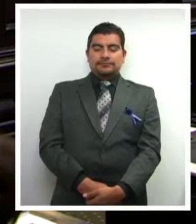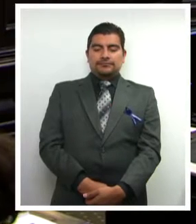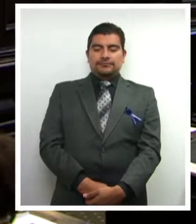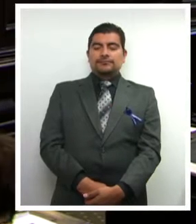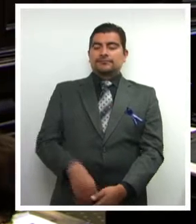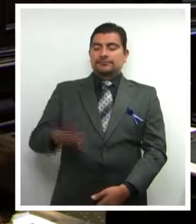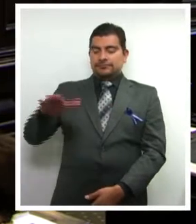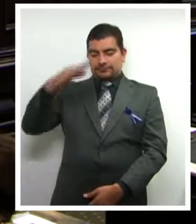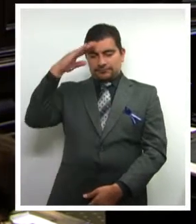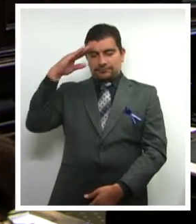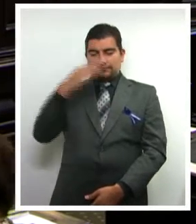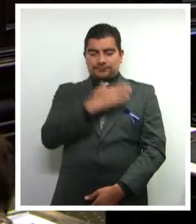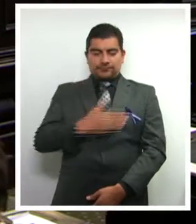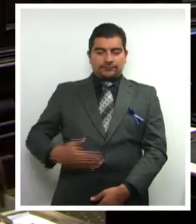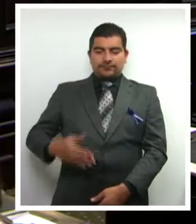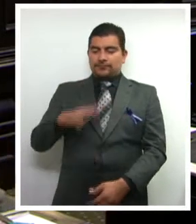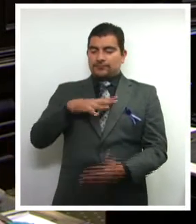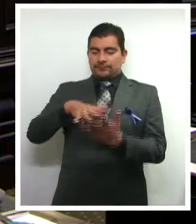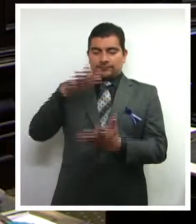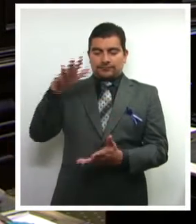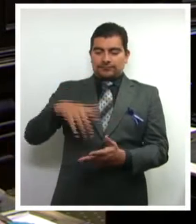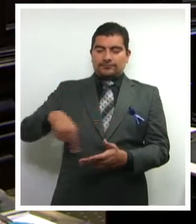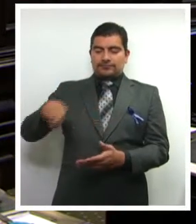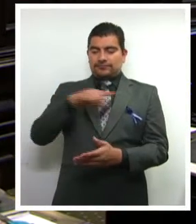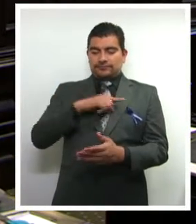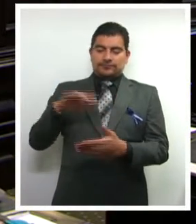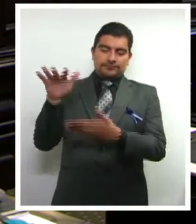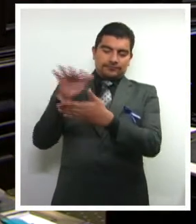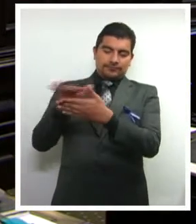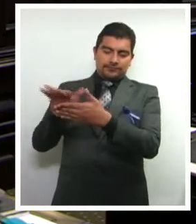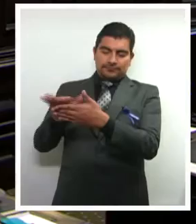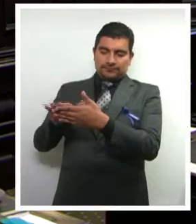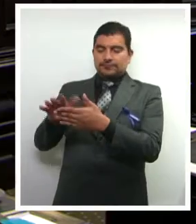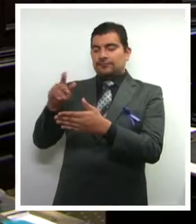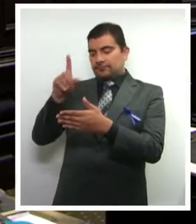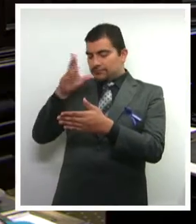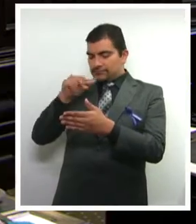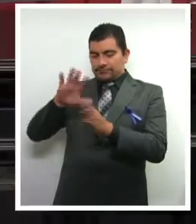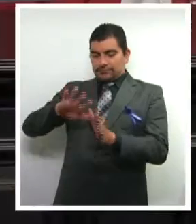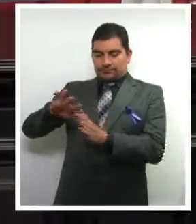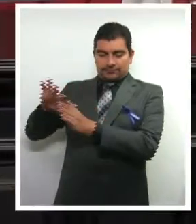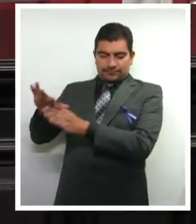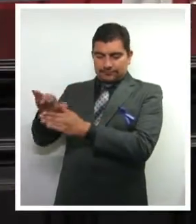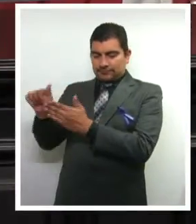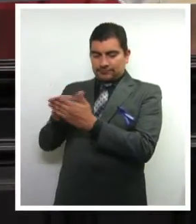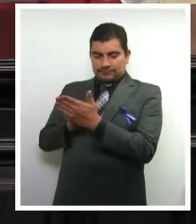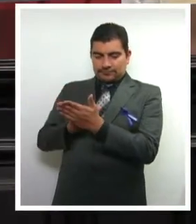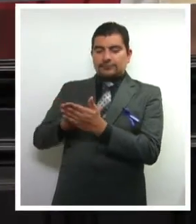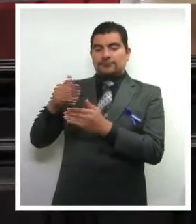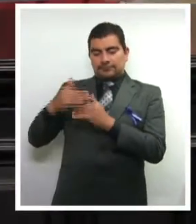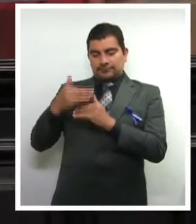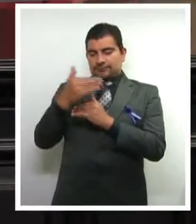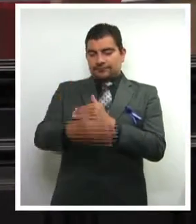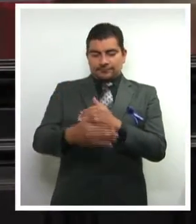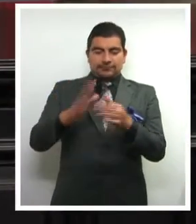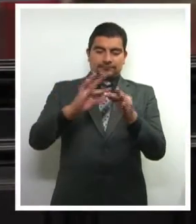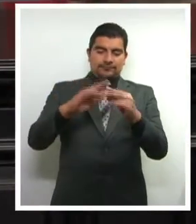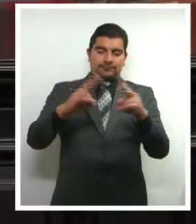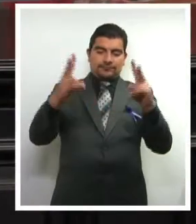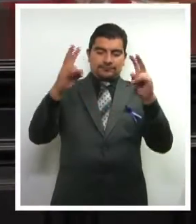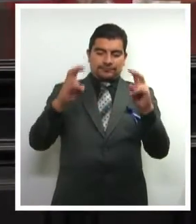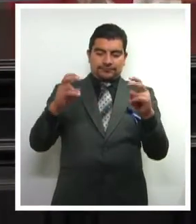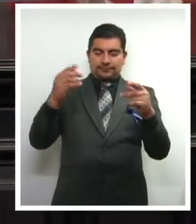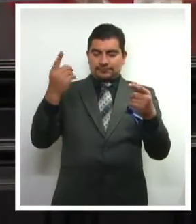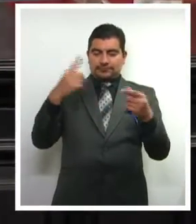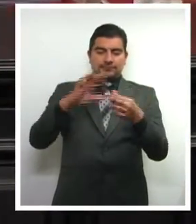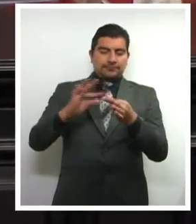Señor presidente, hay mayoría por la afirmativa. Se dispensa la lectura del acta. Proceda, por lo tanto, la Secretaría a